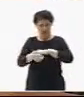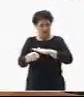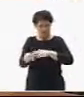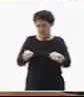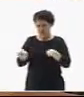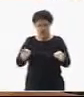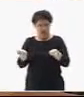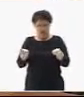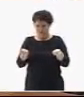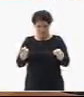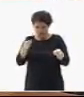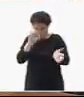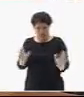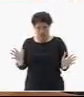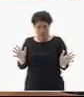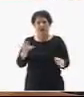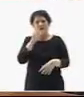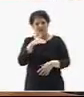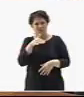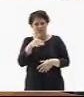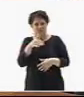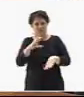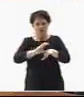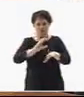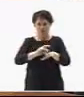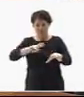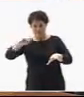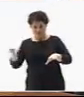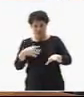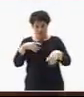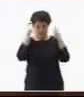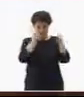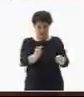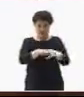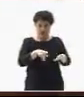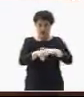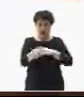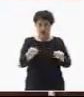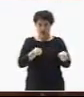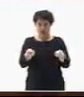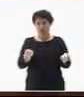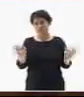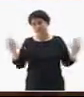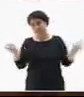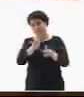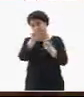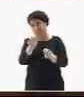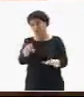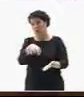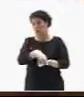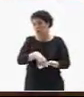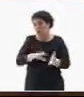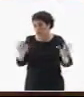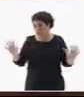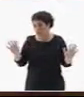saber coordinar las distintas consejerías de las que cuenta su Ejecutivo. Vamos a darle ese